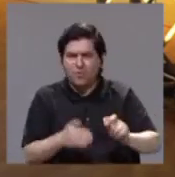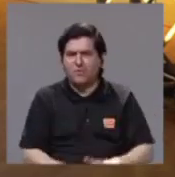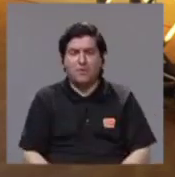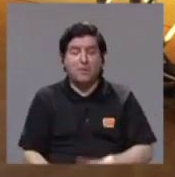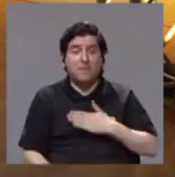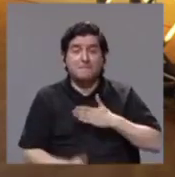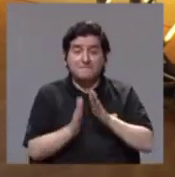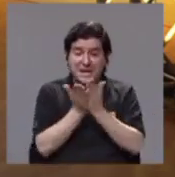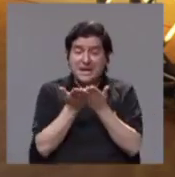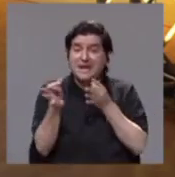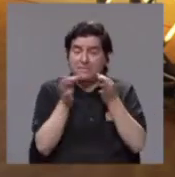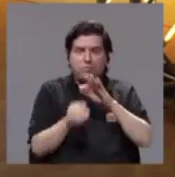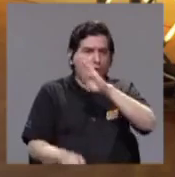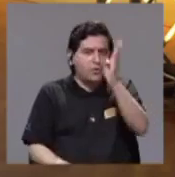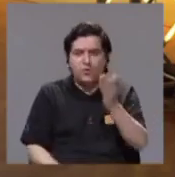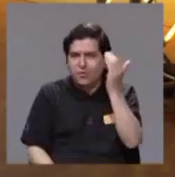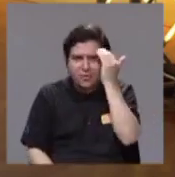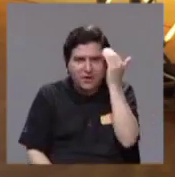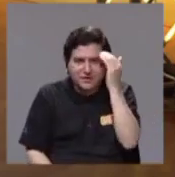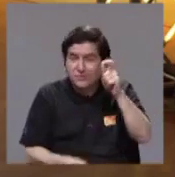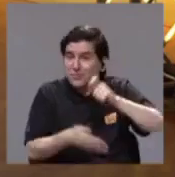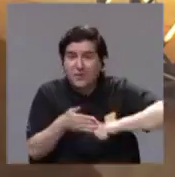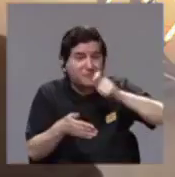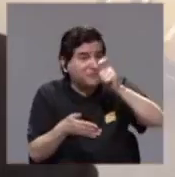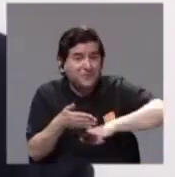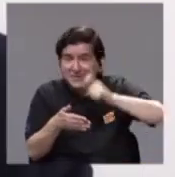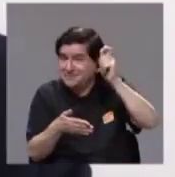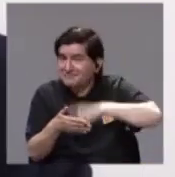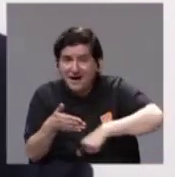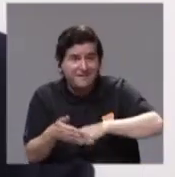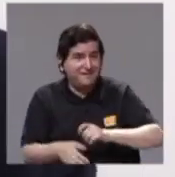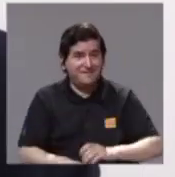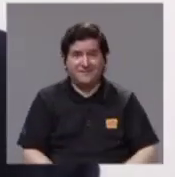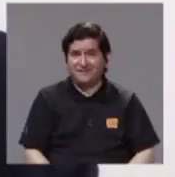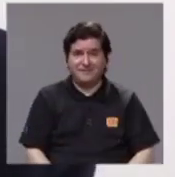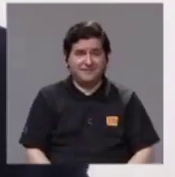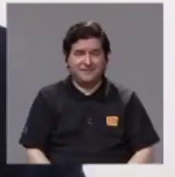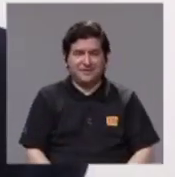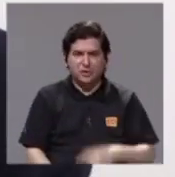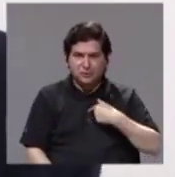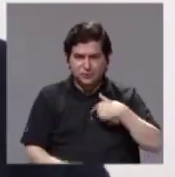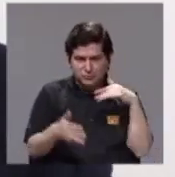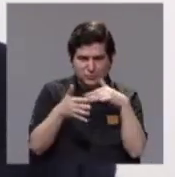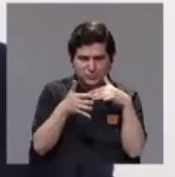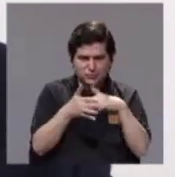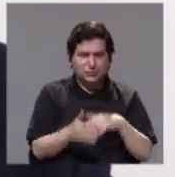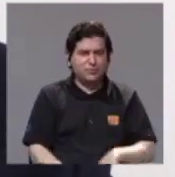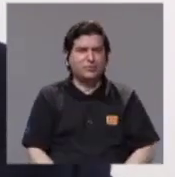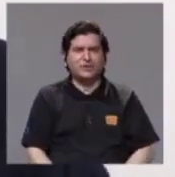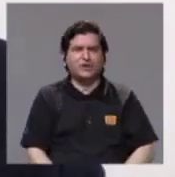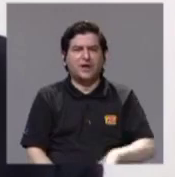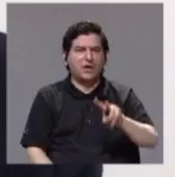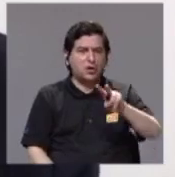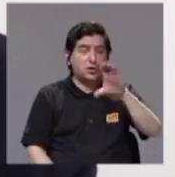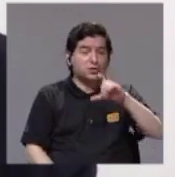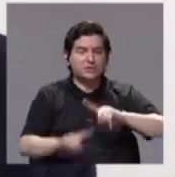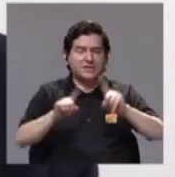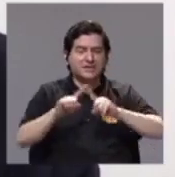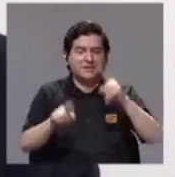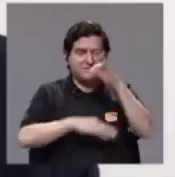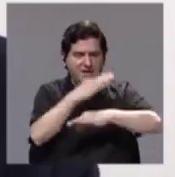escribir, y mi libro explica que nunca supo firmar, porque yo estudié como